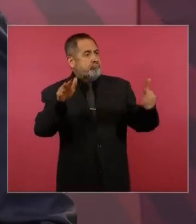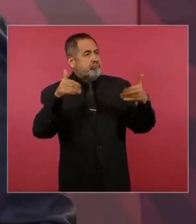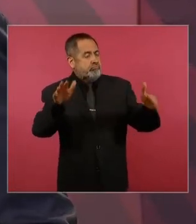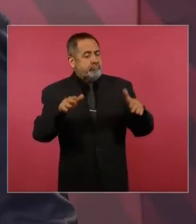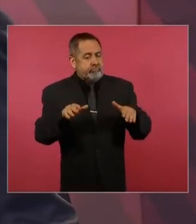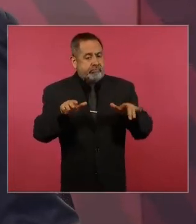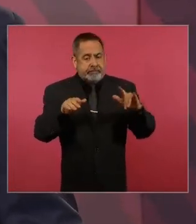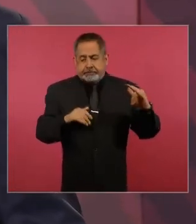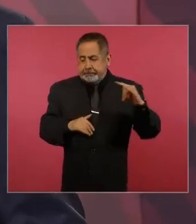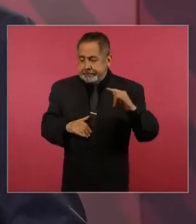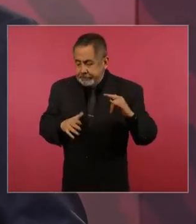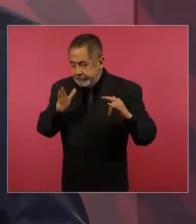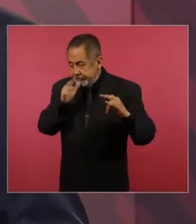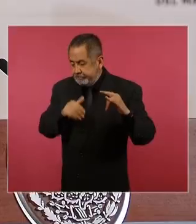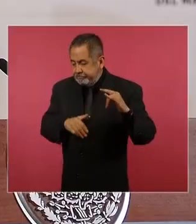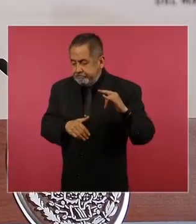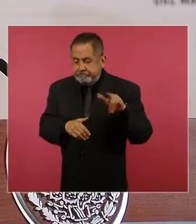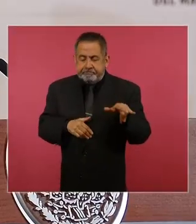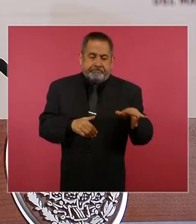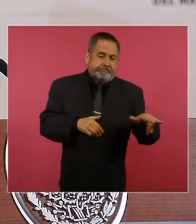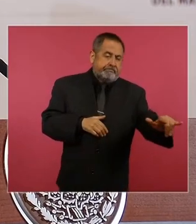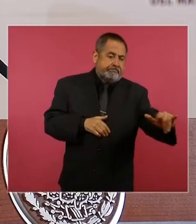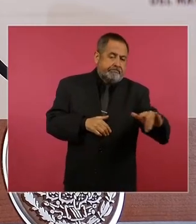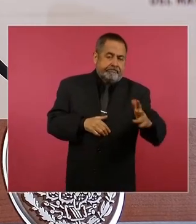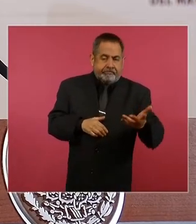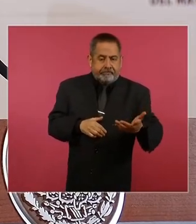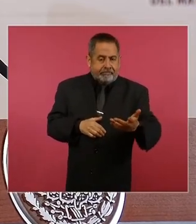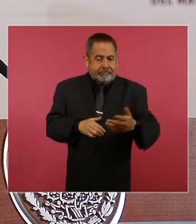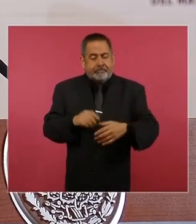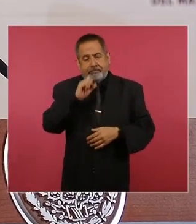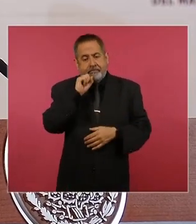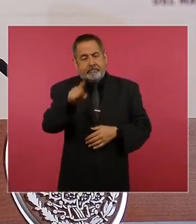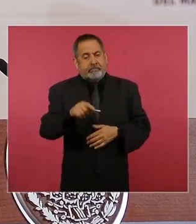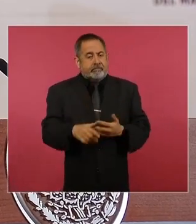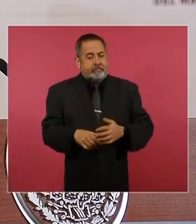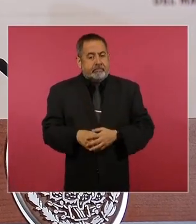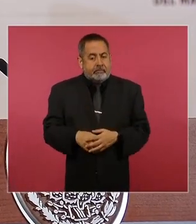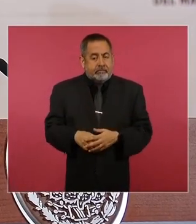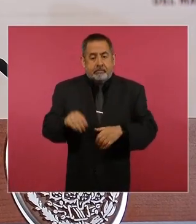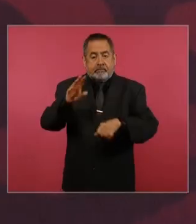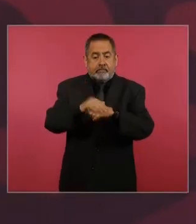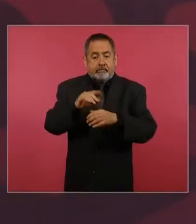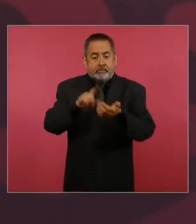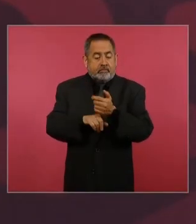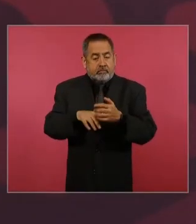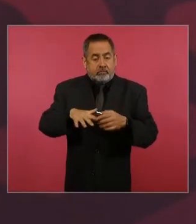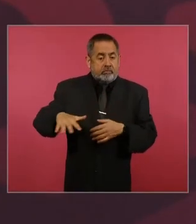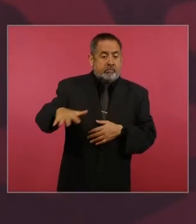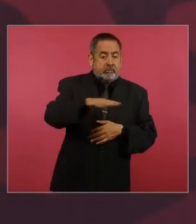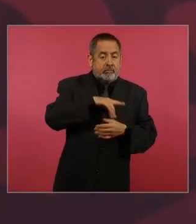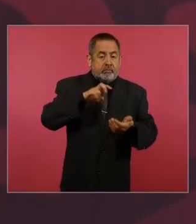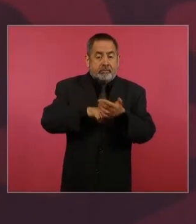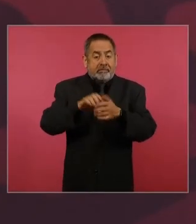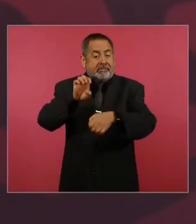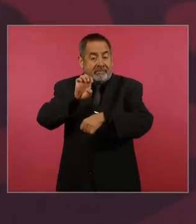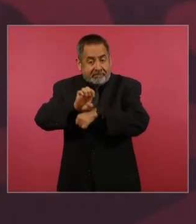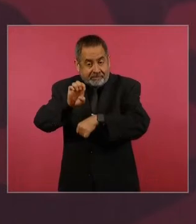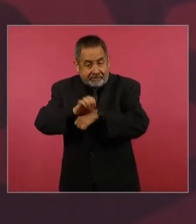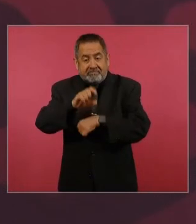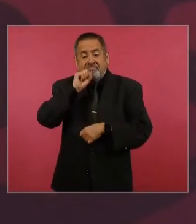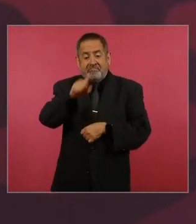Pero también en ese entonces nos negaron el uso del espacio aéreo en Ecuador.